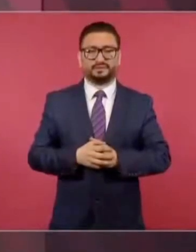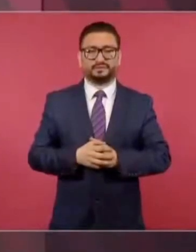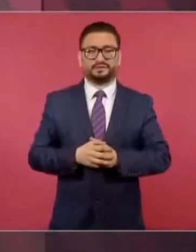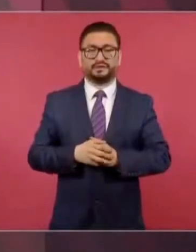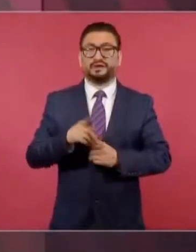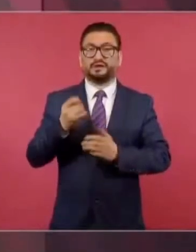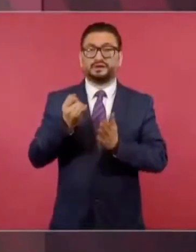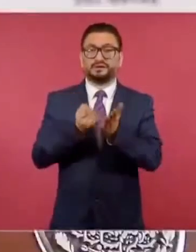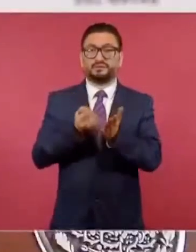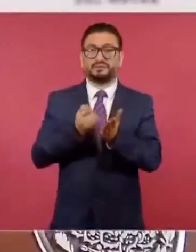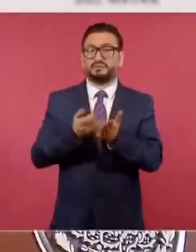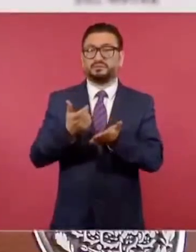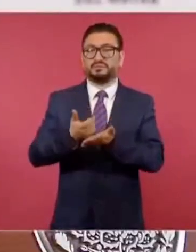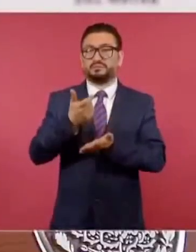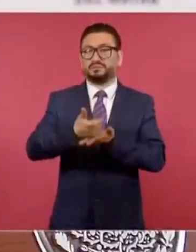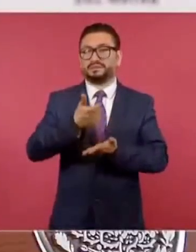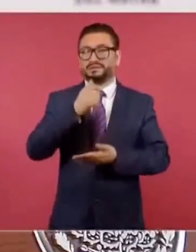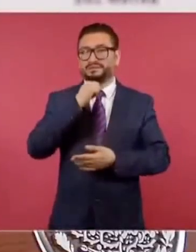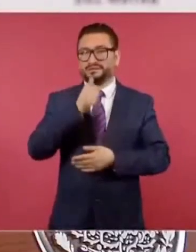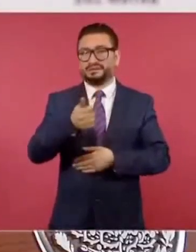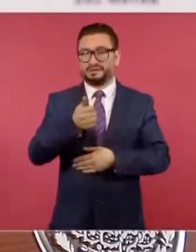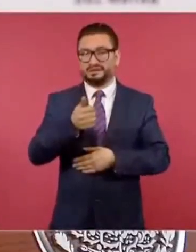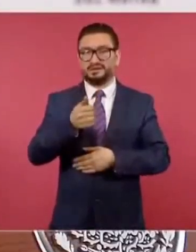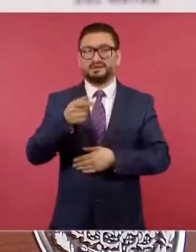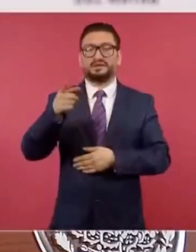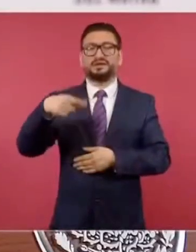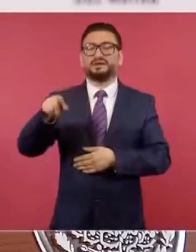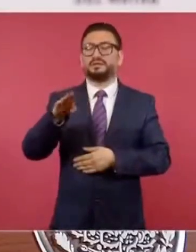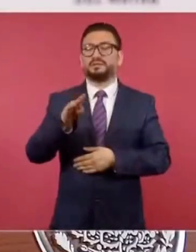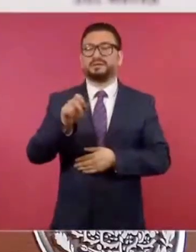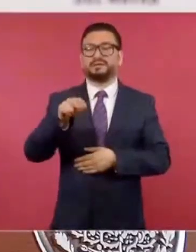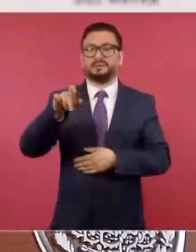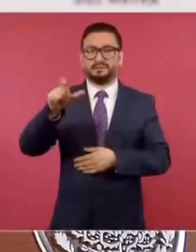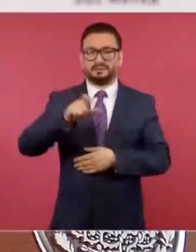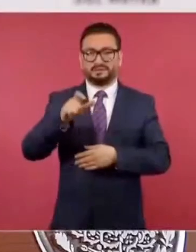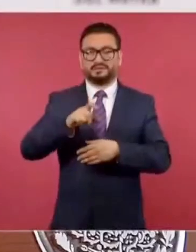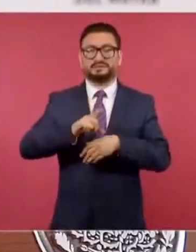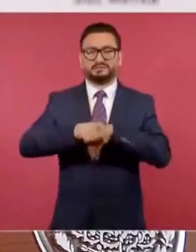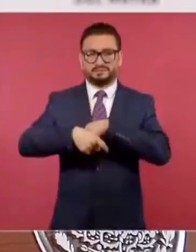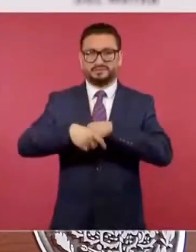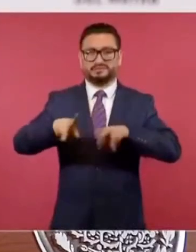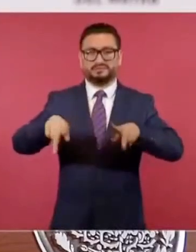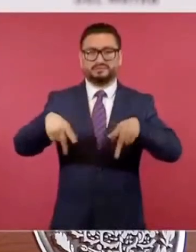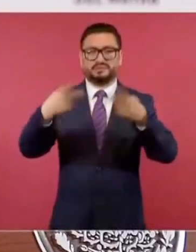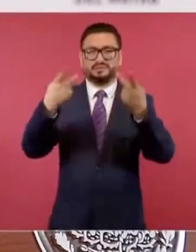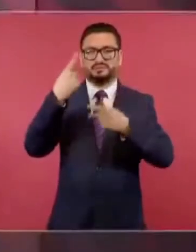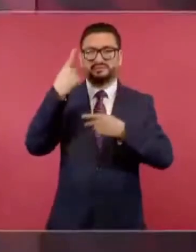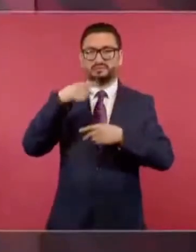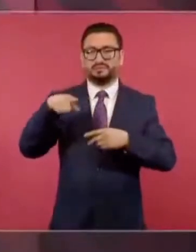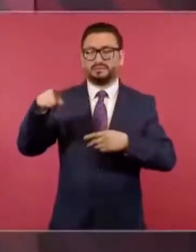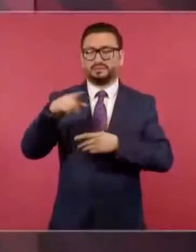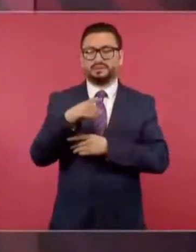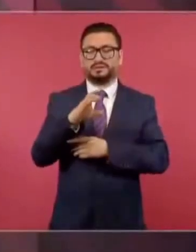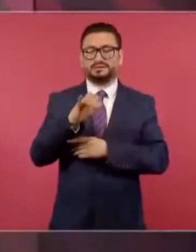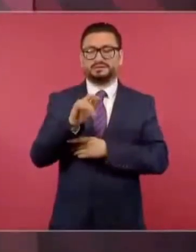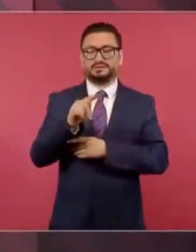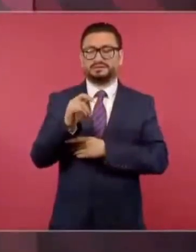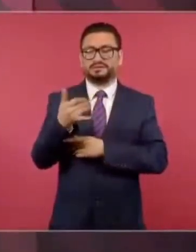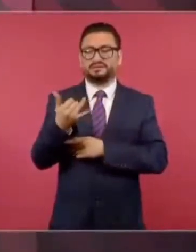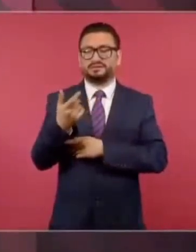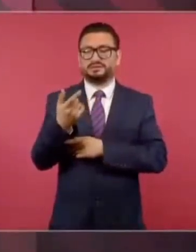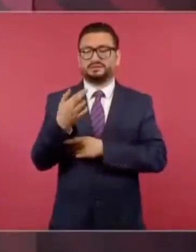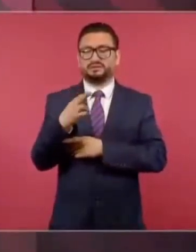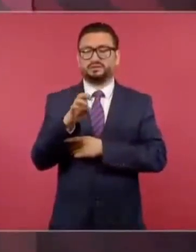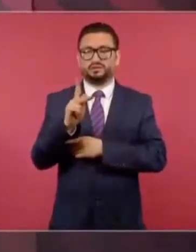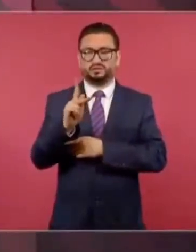pagado impuestos. Vendieron Banamex a Citigroup en